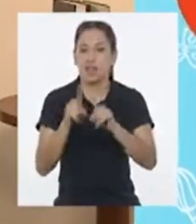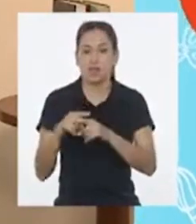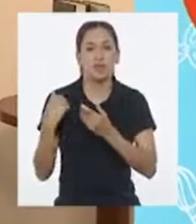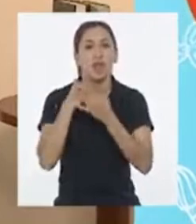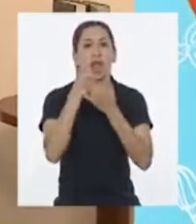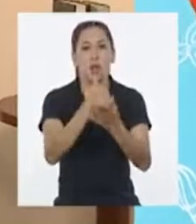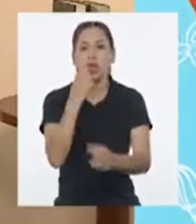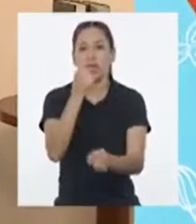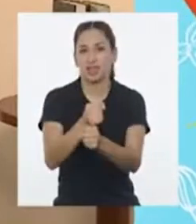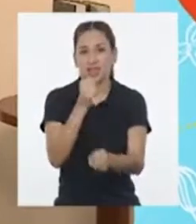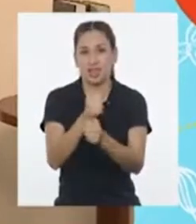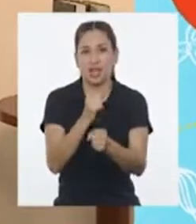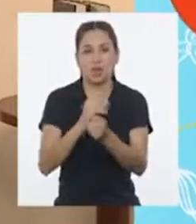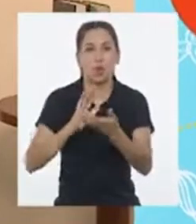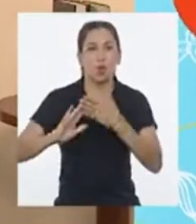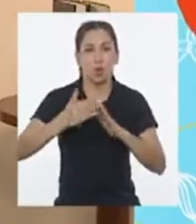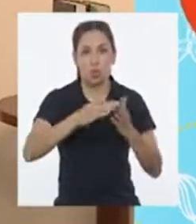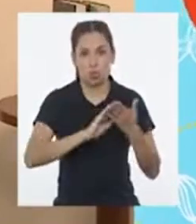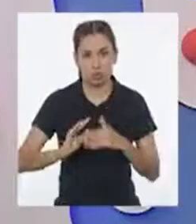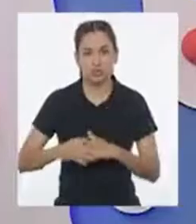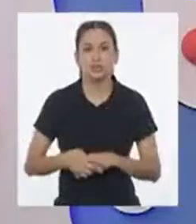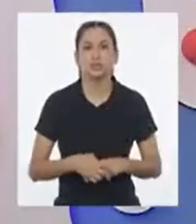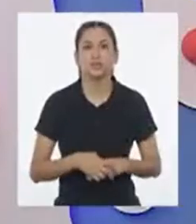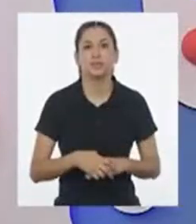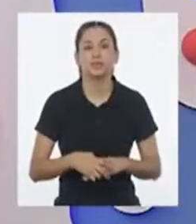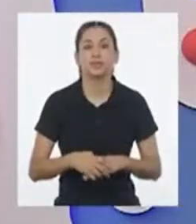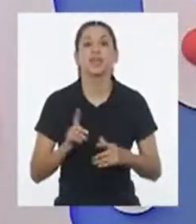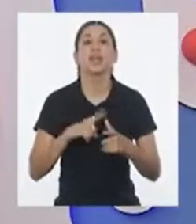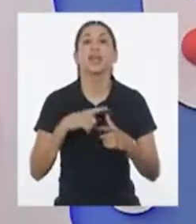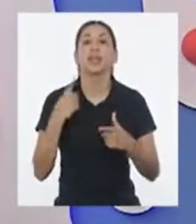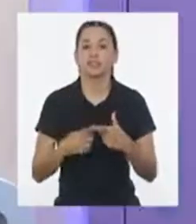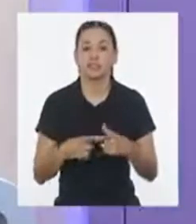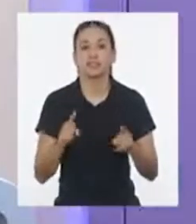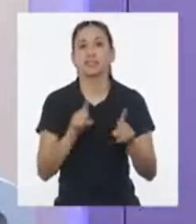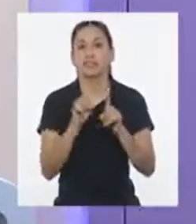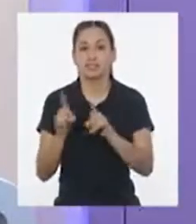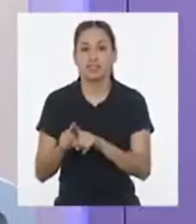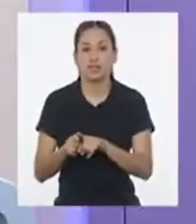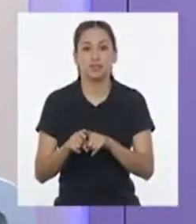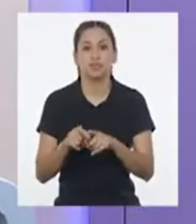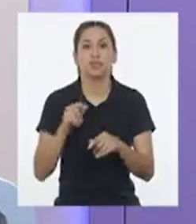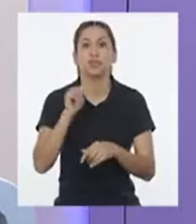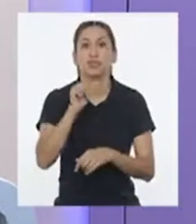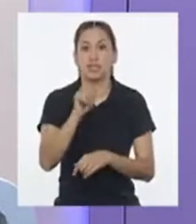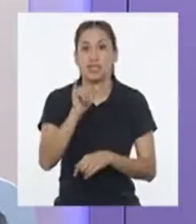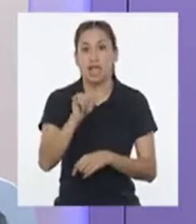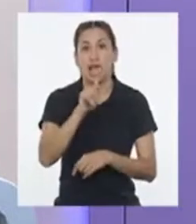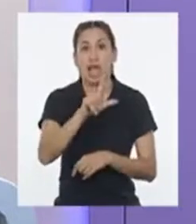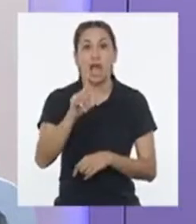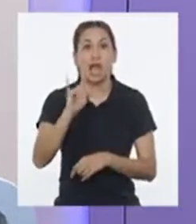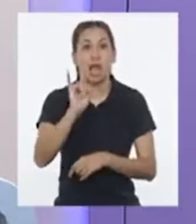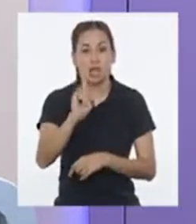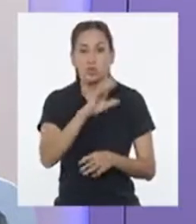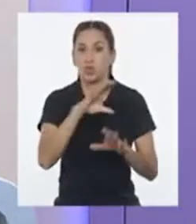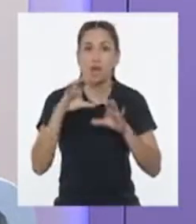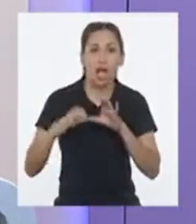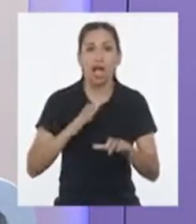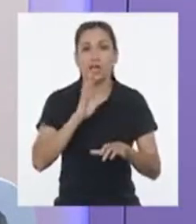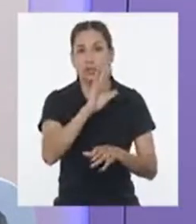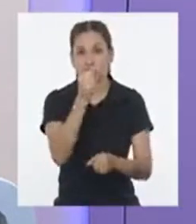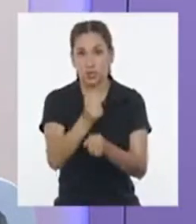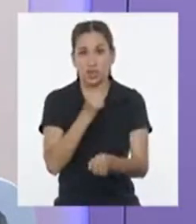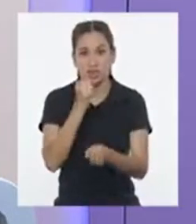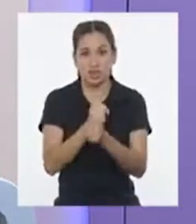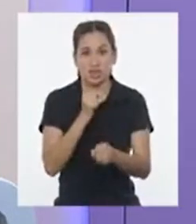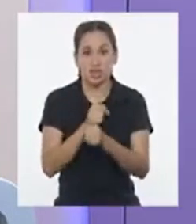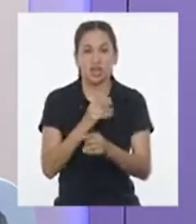Asimismo, dirigían el trabajo comunal. Entonces, también los miembros del Ayllu realizaban